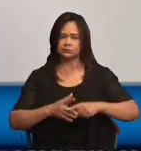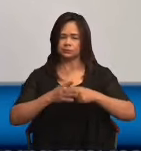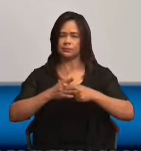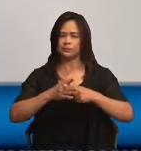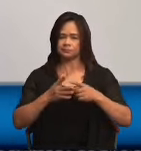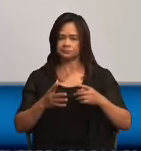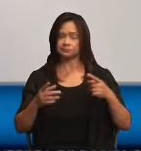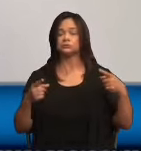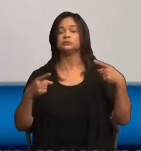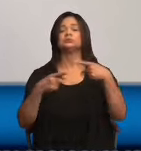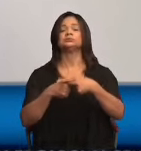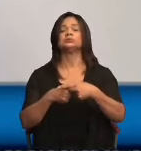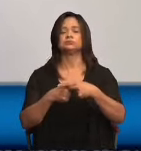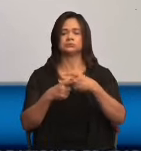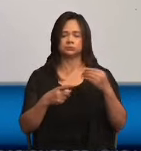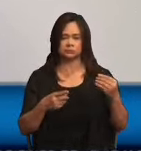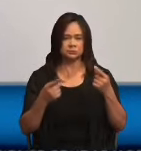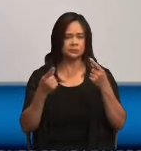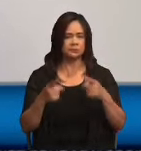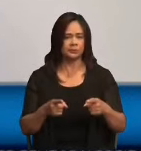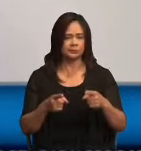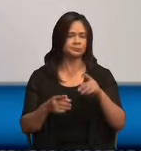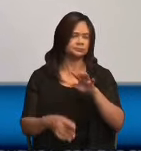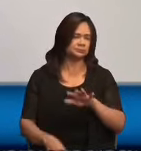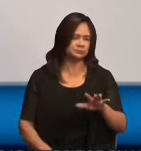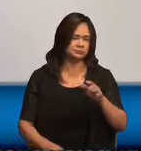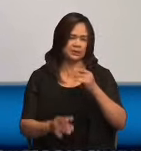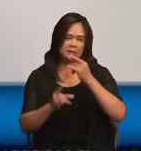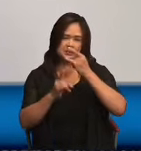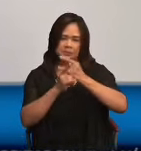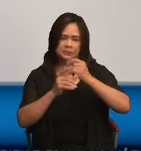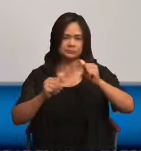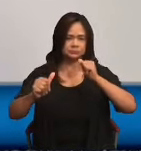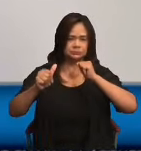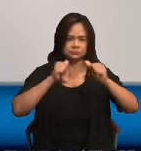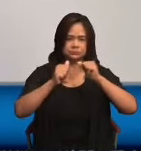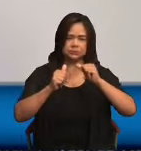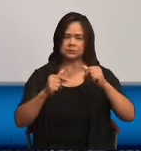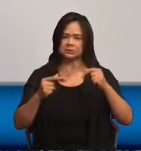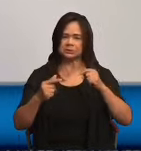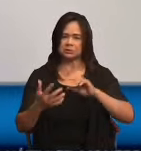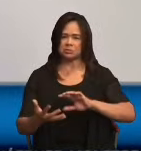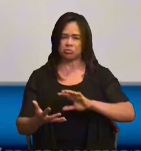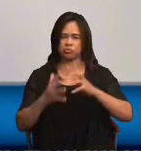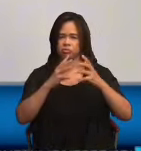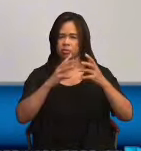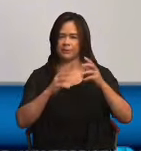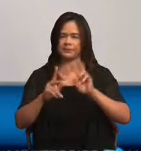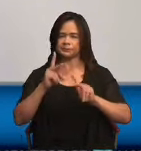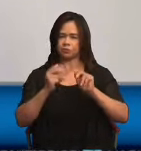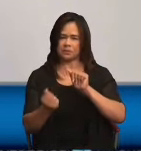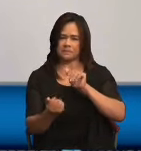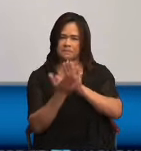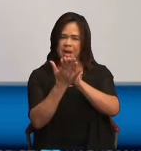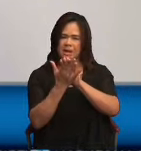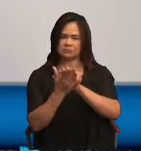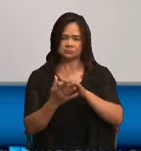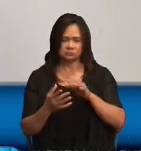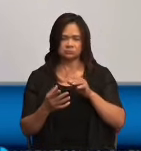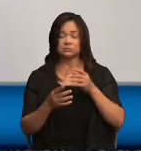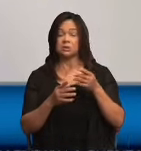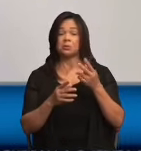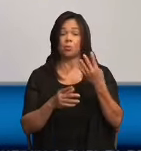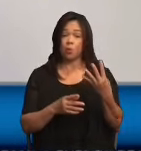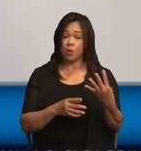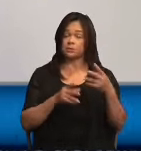que un conflicto producto quizá de la ingesta de alcohol, conflicto social, violento, pues varias personas resultaron